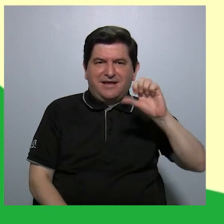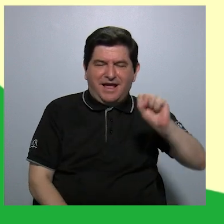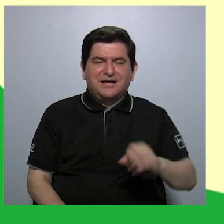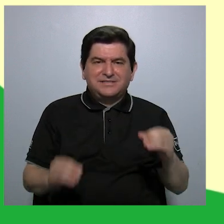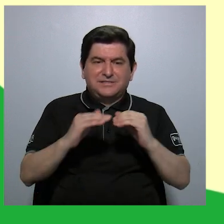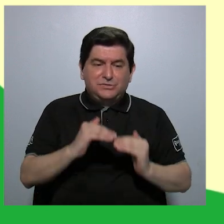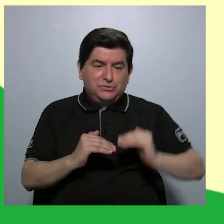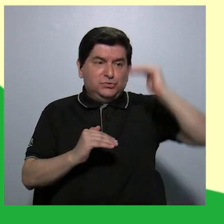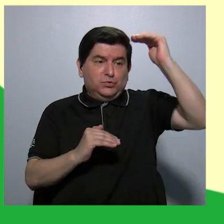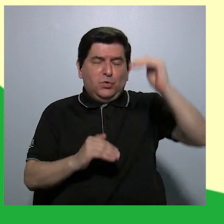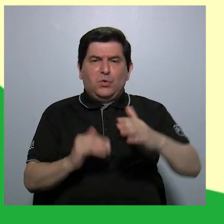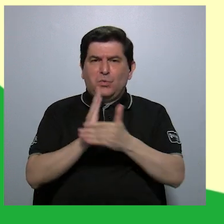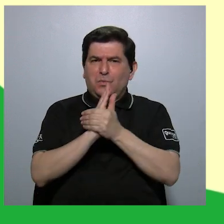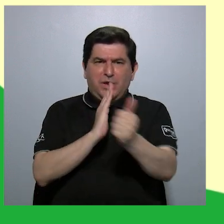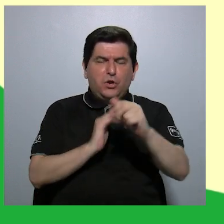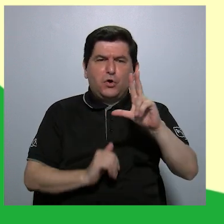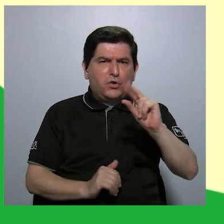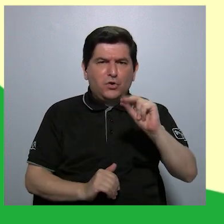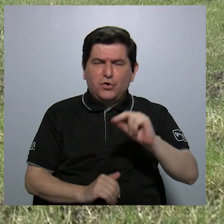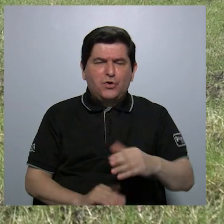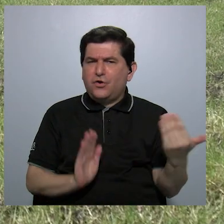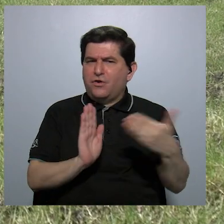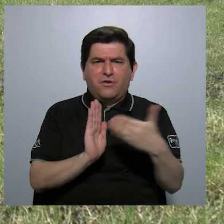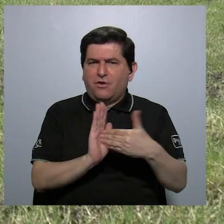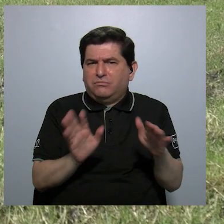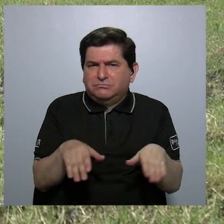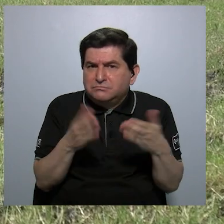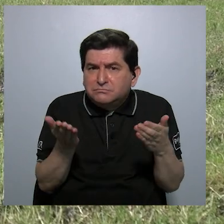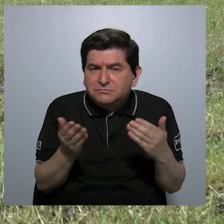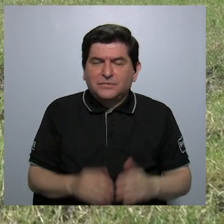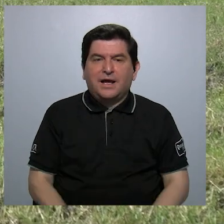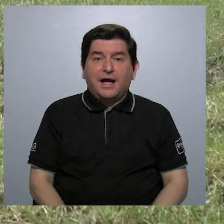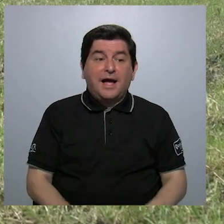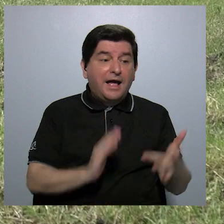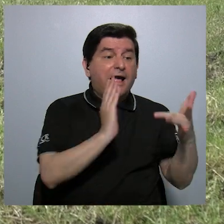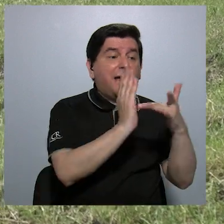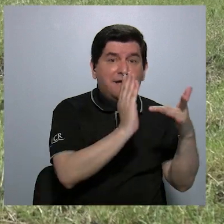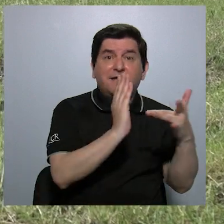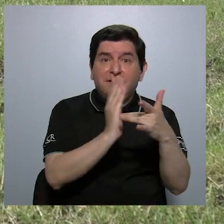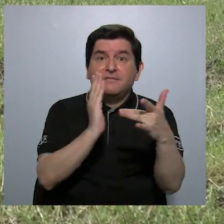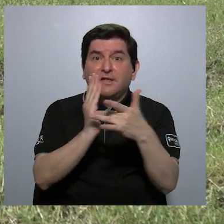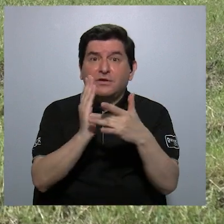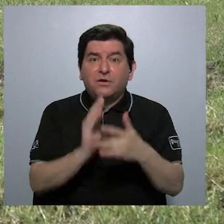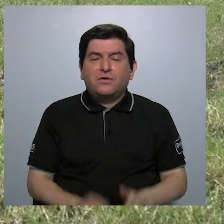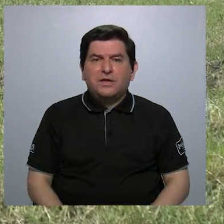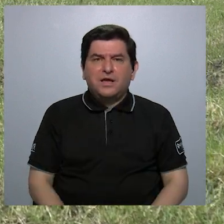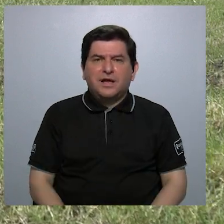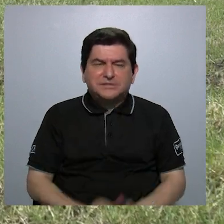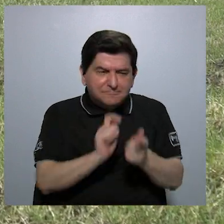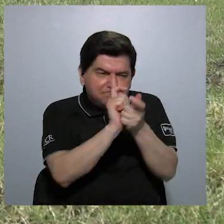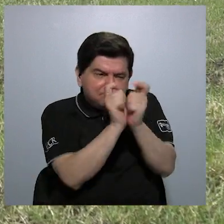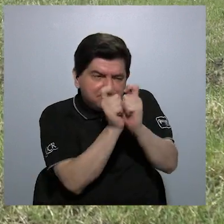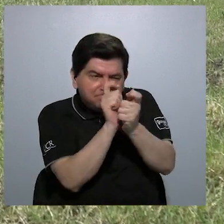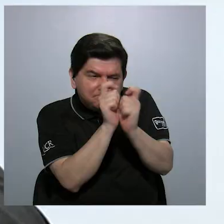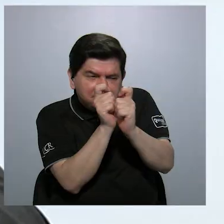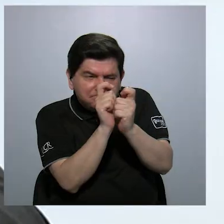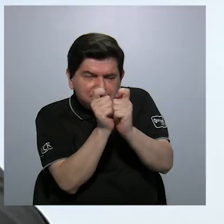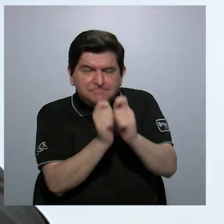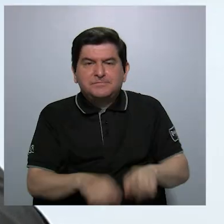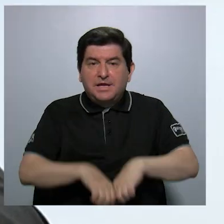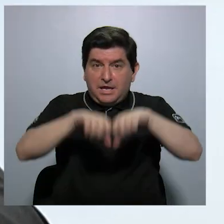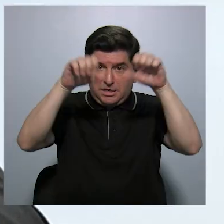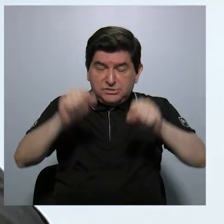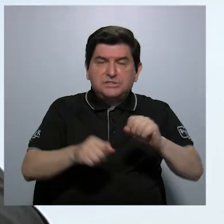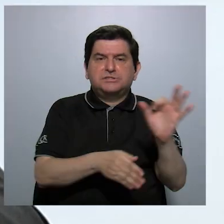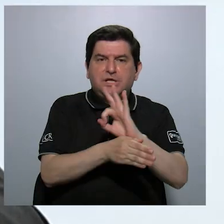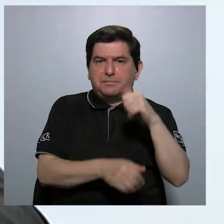más potencial no lo tengan tanto? Entonces, es ver tecnologías que se adapten a